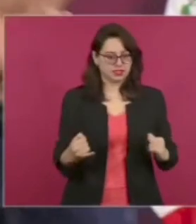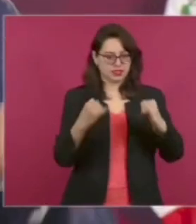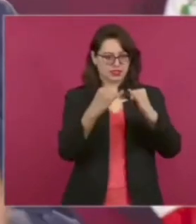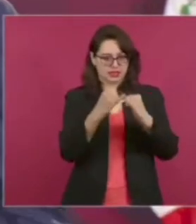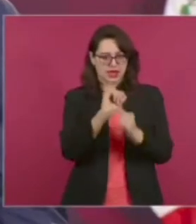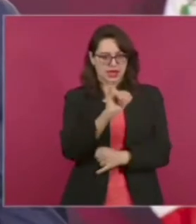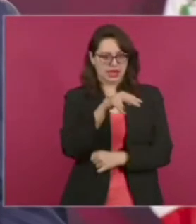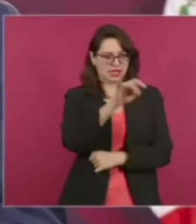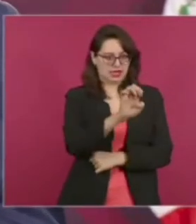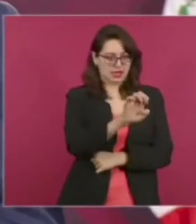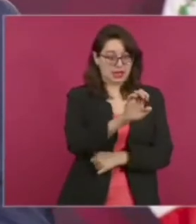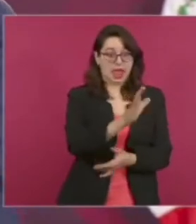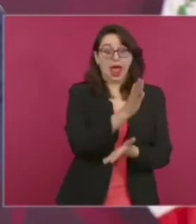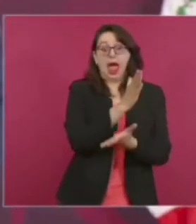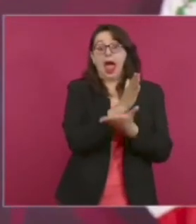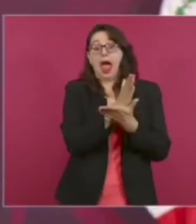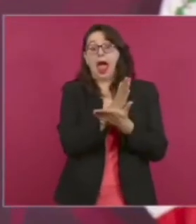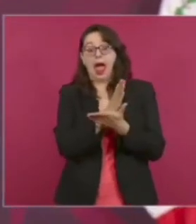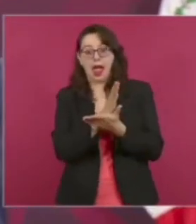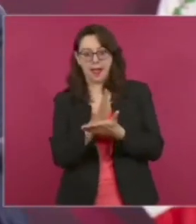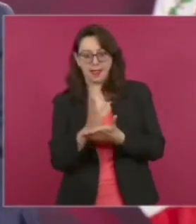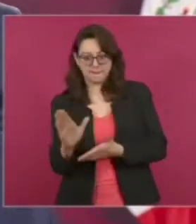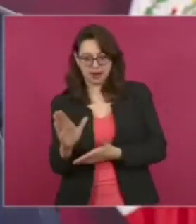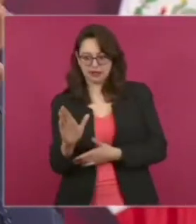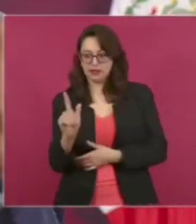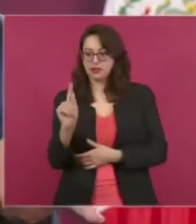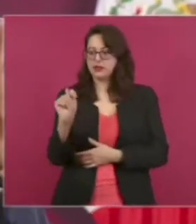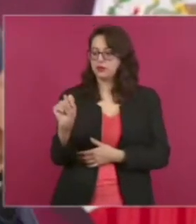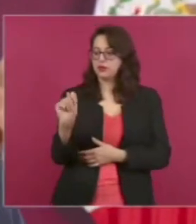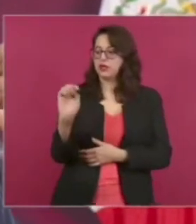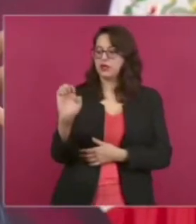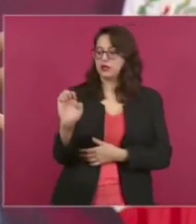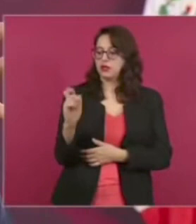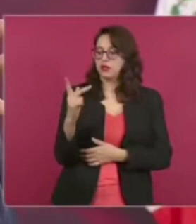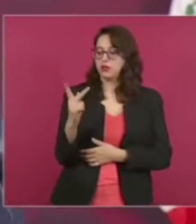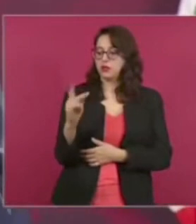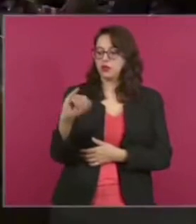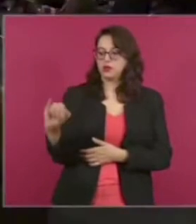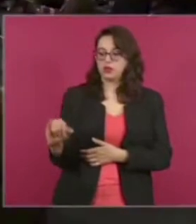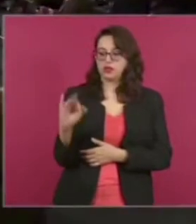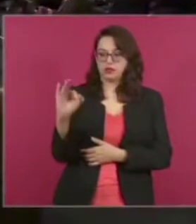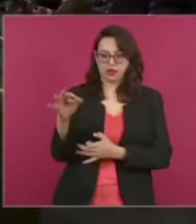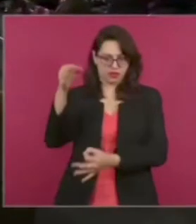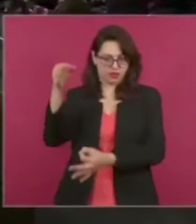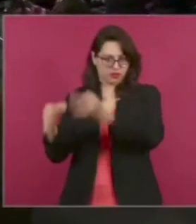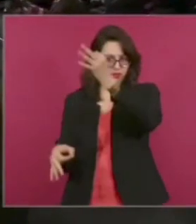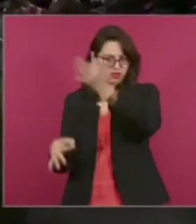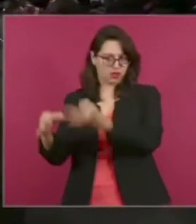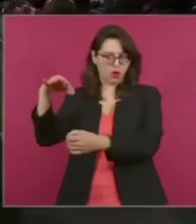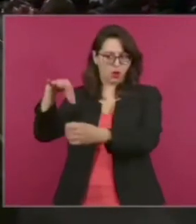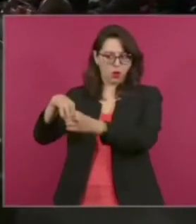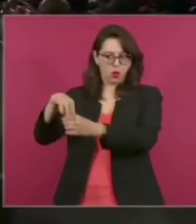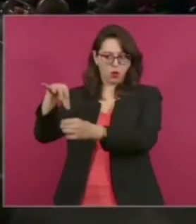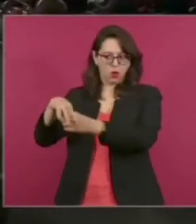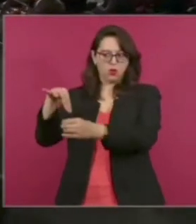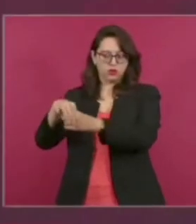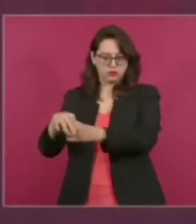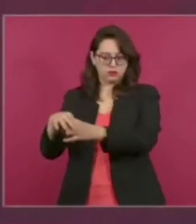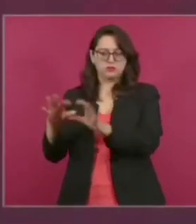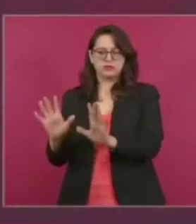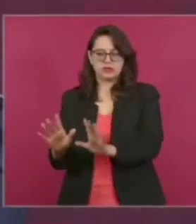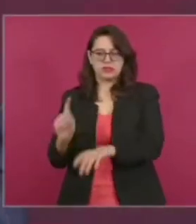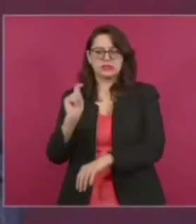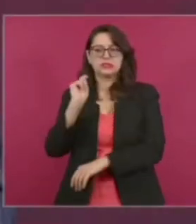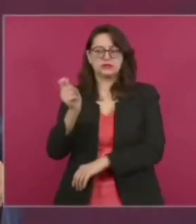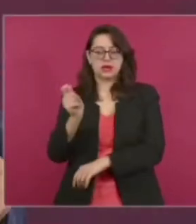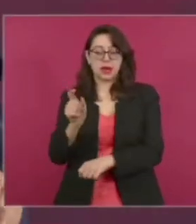instancias, ¿no? Sí. Se acude al INE, resuelven en el INE, pero uno tiene posibilidad de ir,